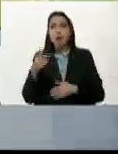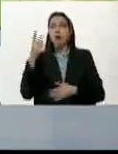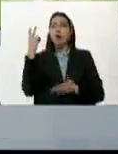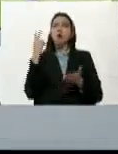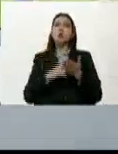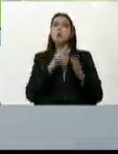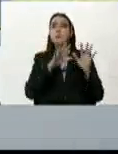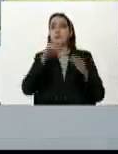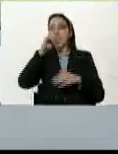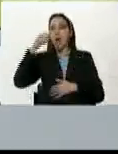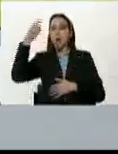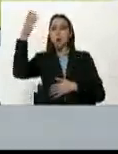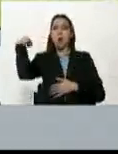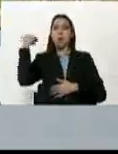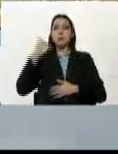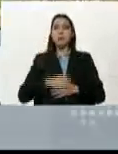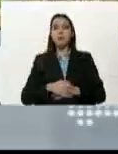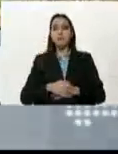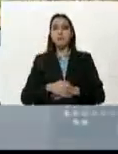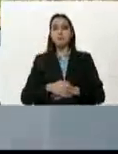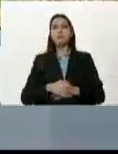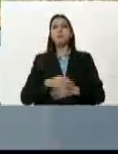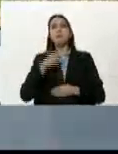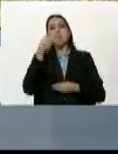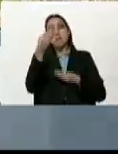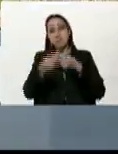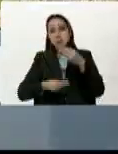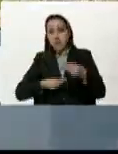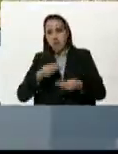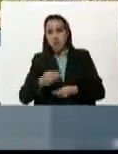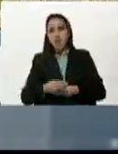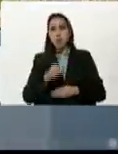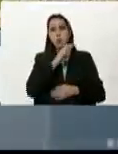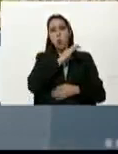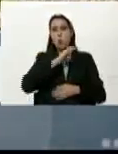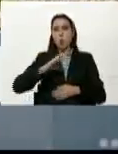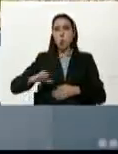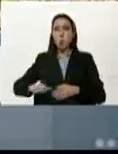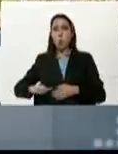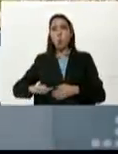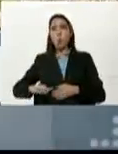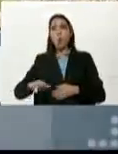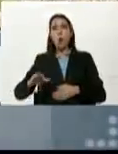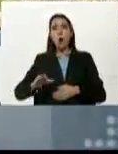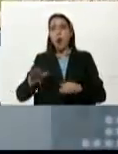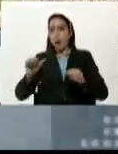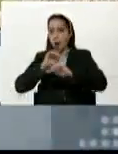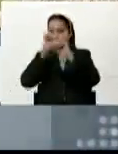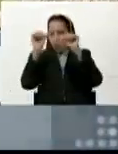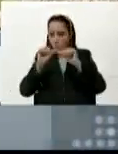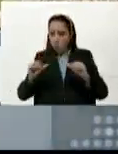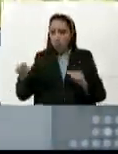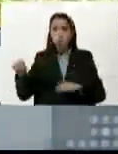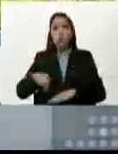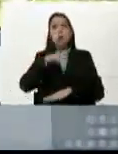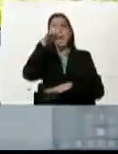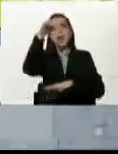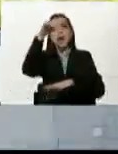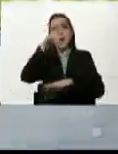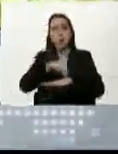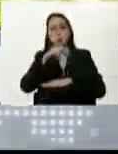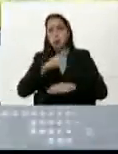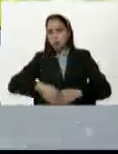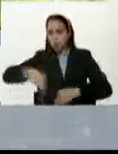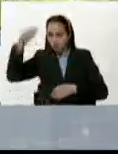2010 y se decretó el santo cristo de la grita como monumento nacional lo